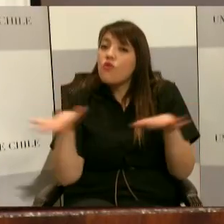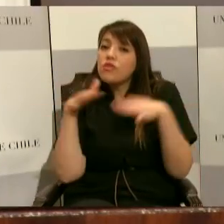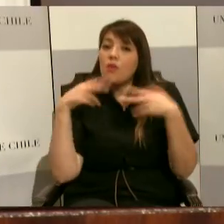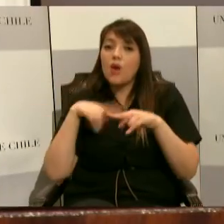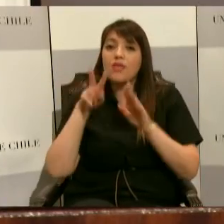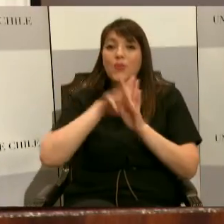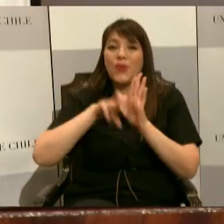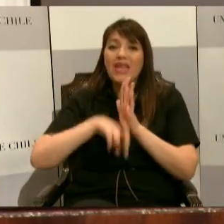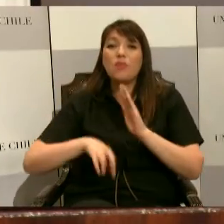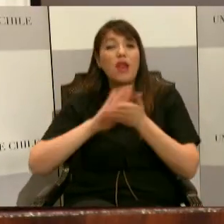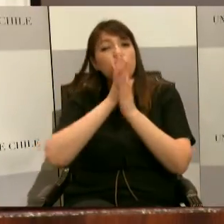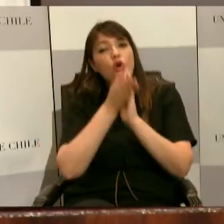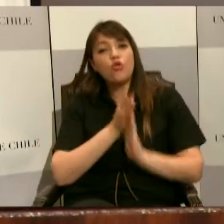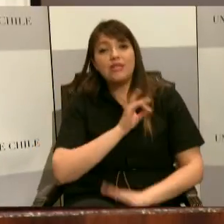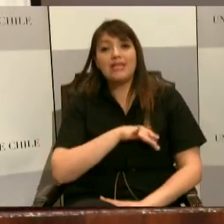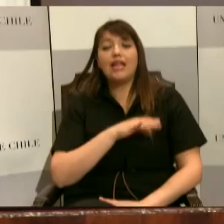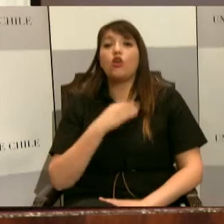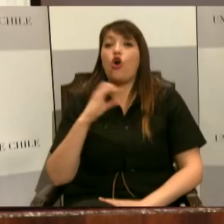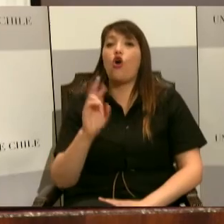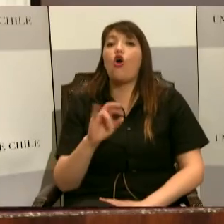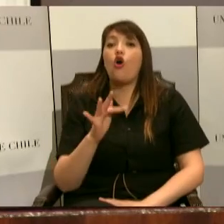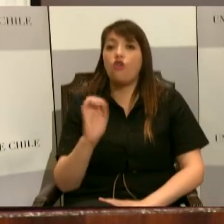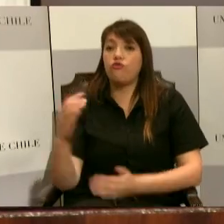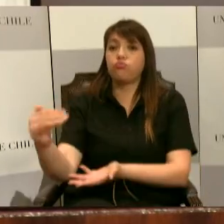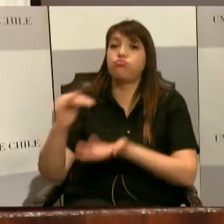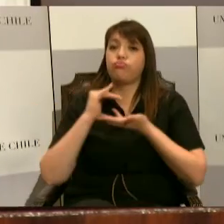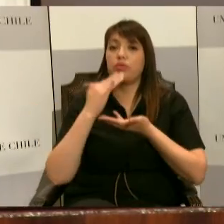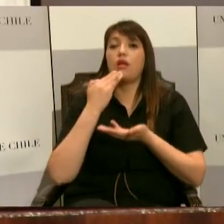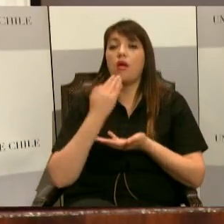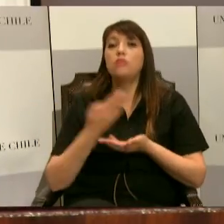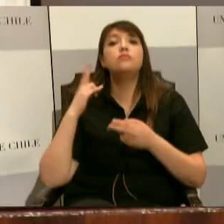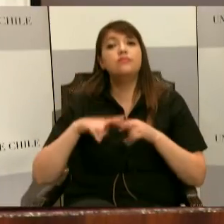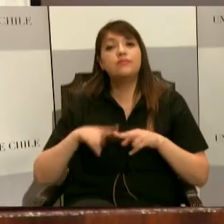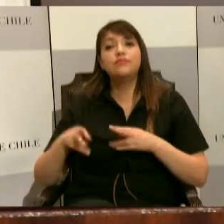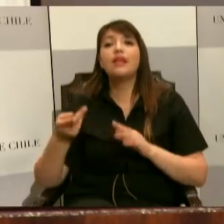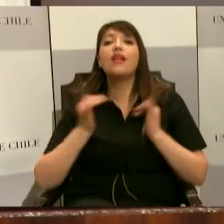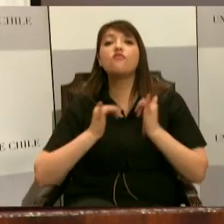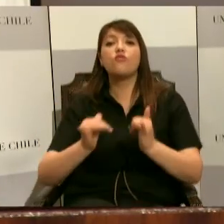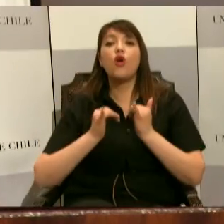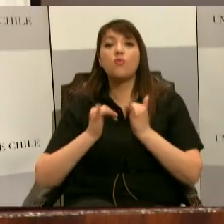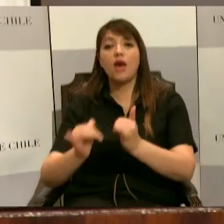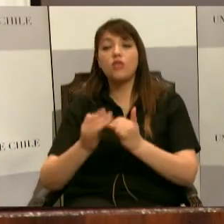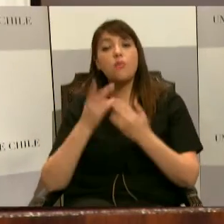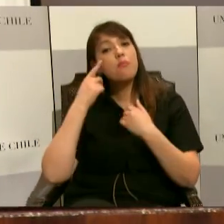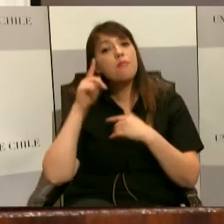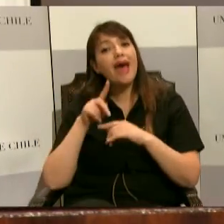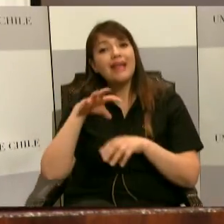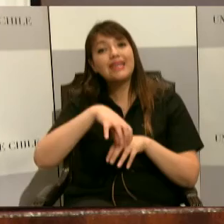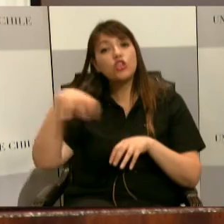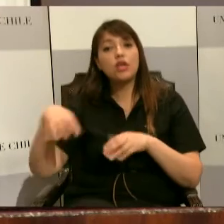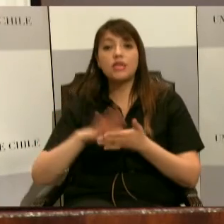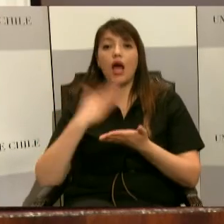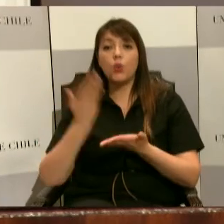proyectos de envergadura nacional con el apoyo de Corfo. Es el caso del proyecto Fortalecimiento de Capacidades Tecnológicas de la Información y Comunicaciones para el sector salud,